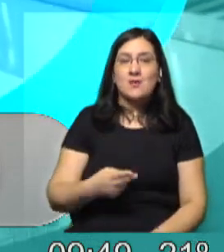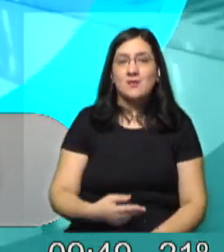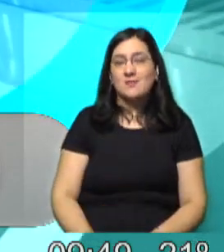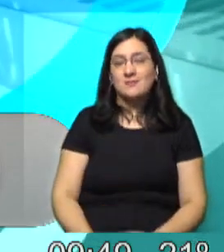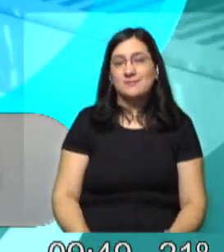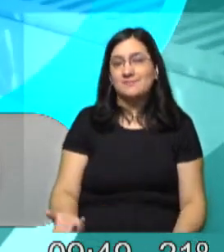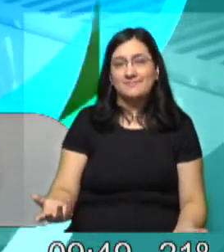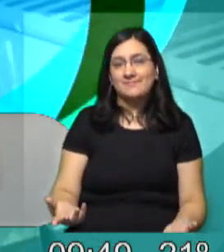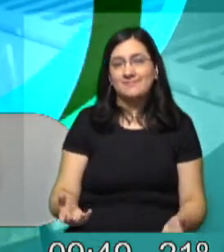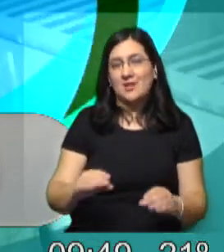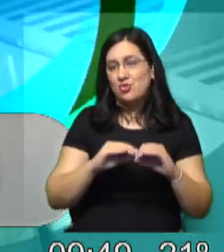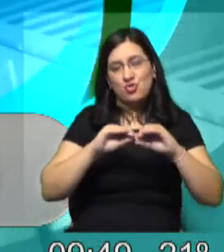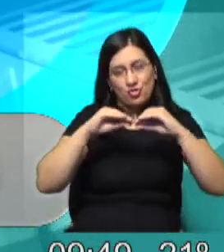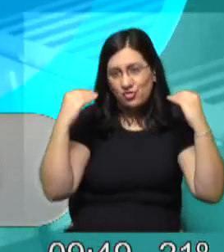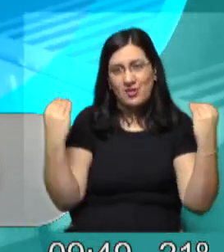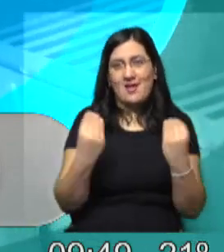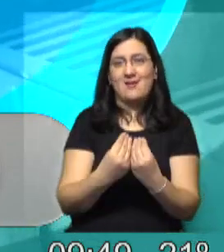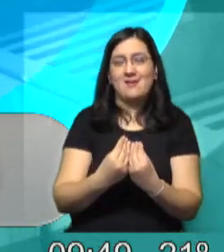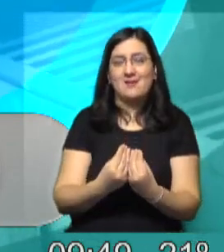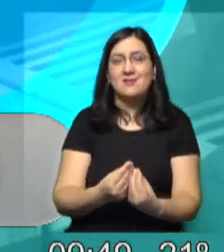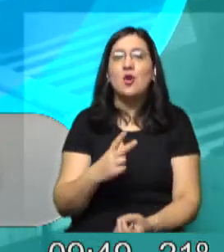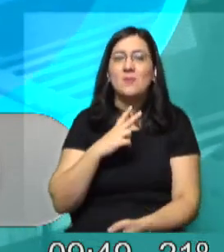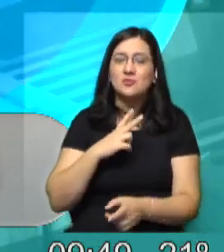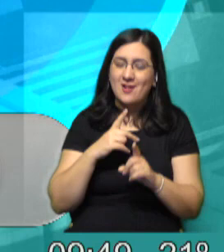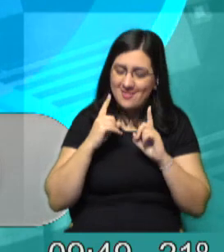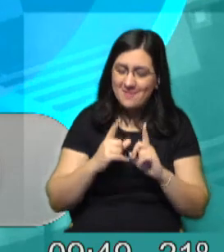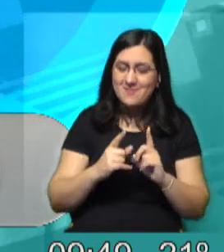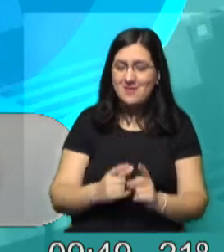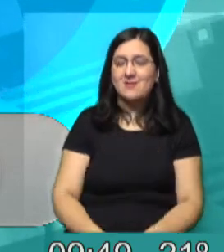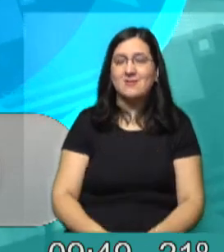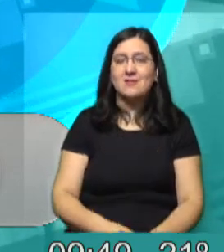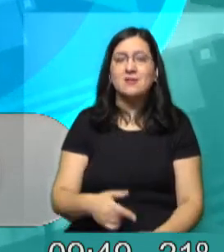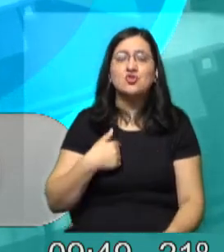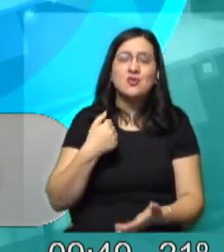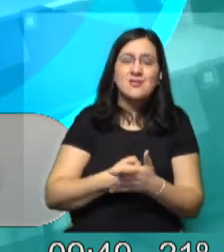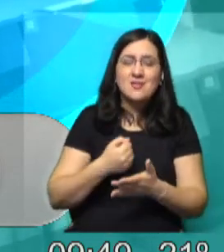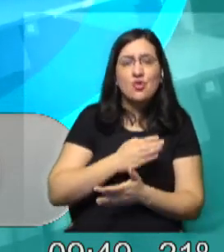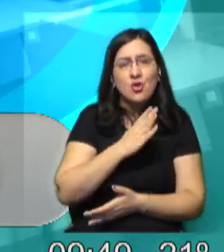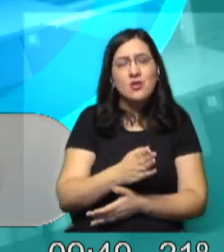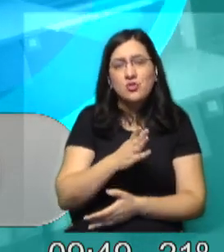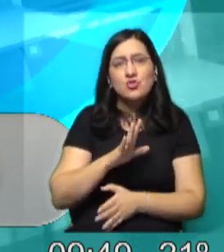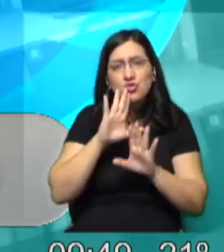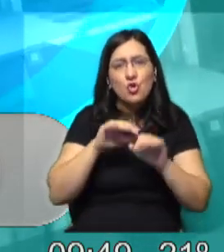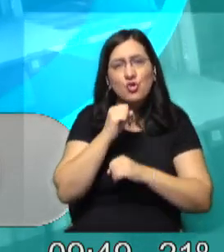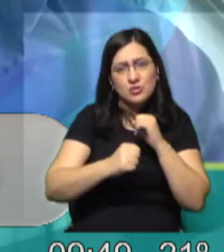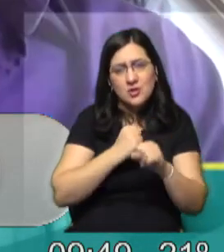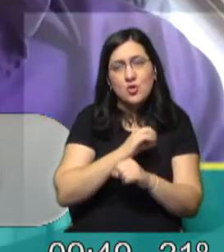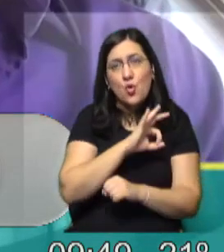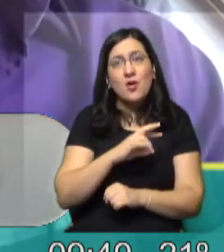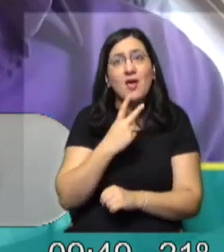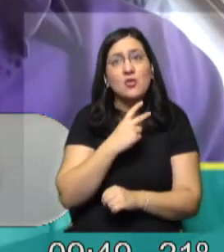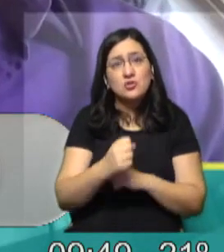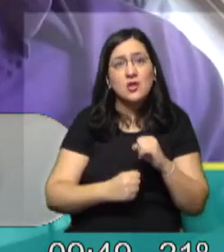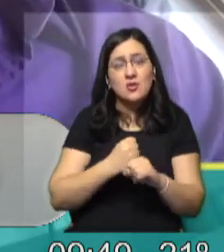es es total total total y en lo personal también vo tratar de ir cada año cada dos años creo que de las veces que hemos gritado